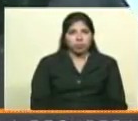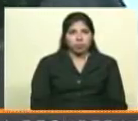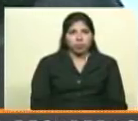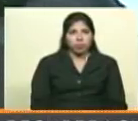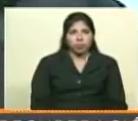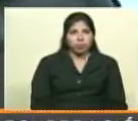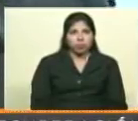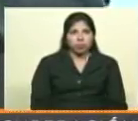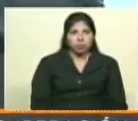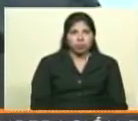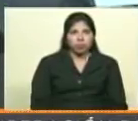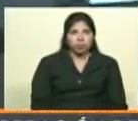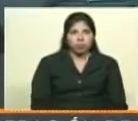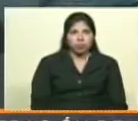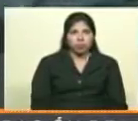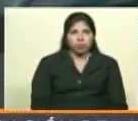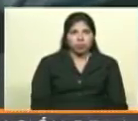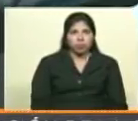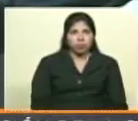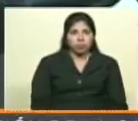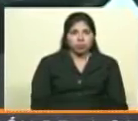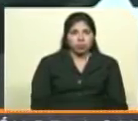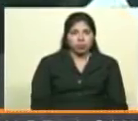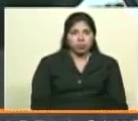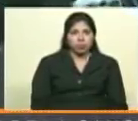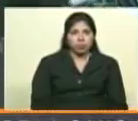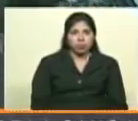que ha permitido que crezca un árbol frondoso.